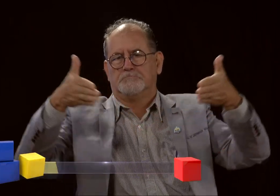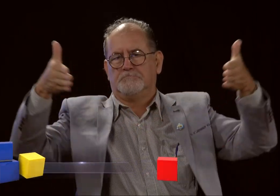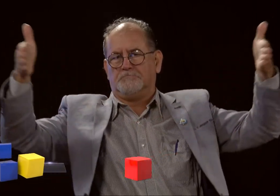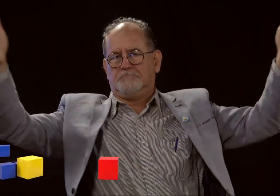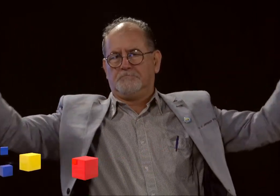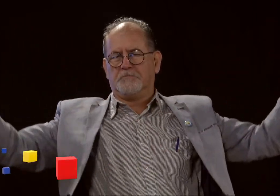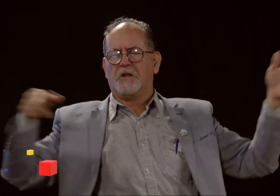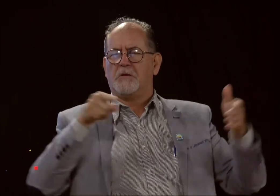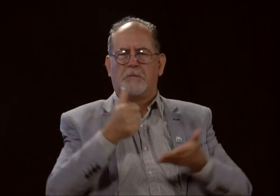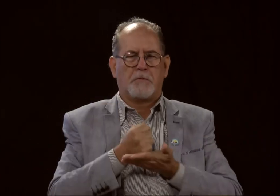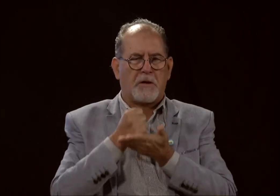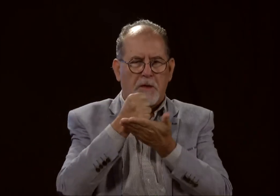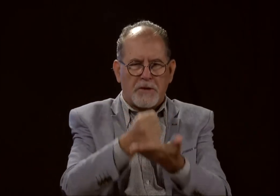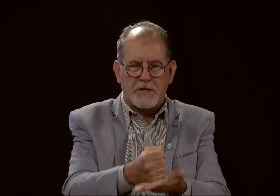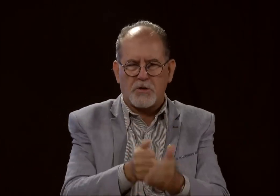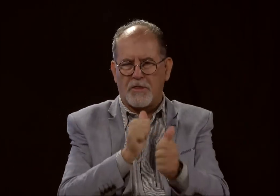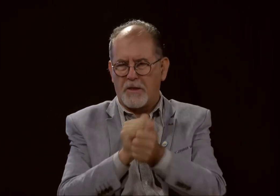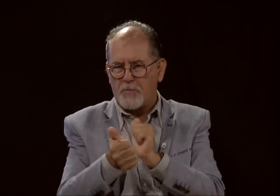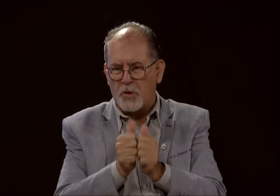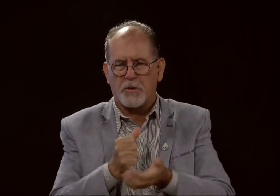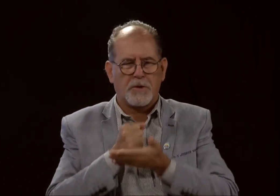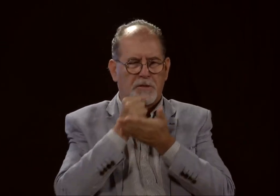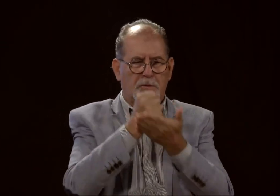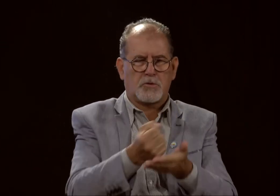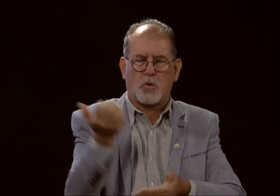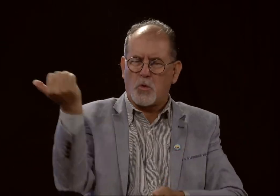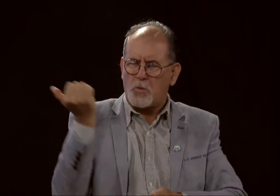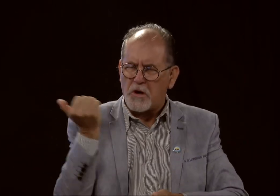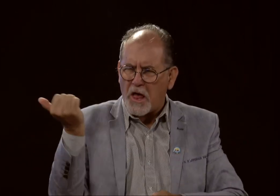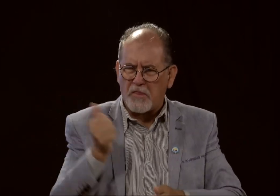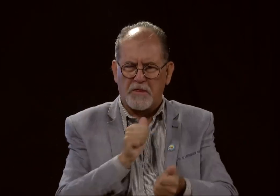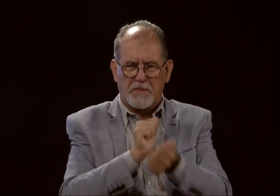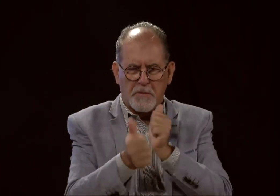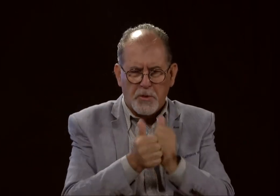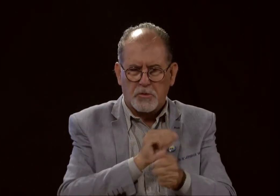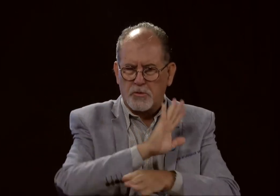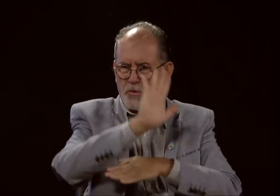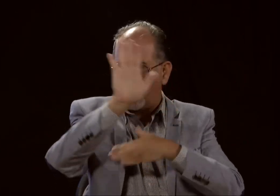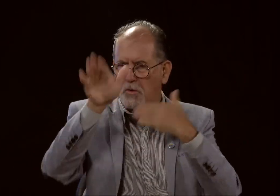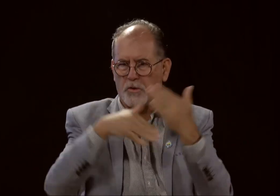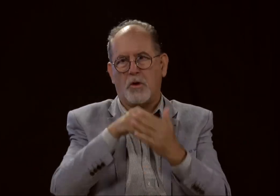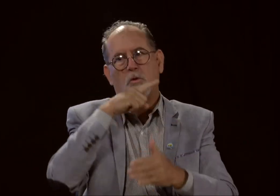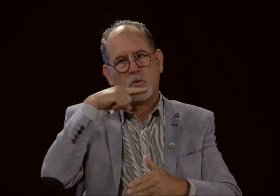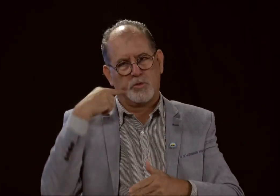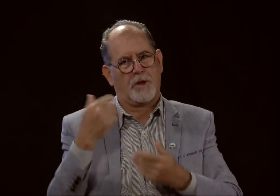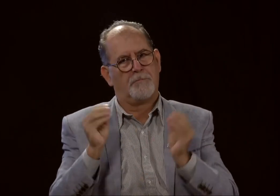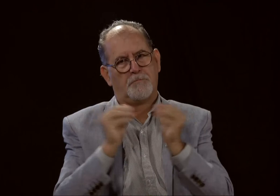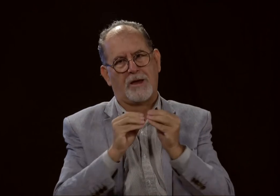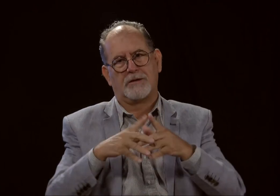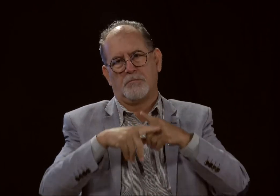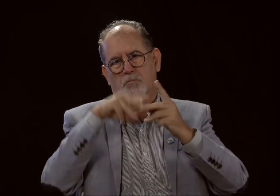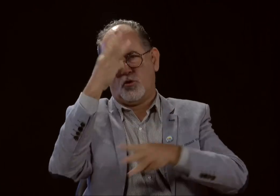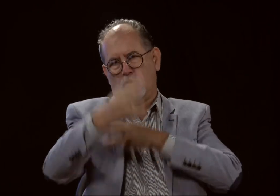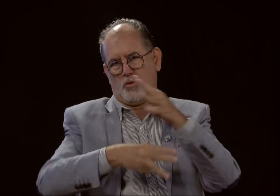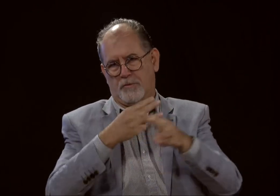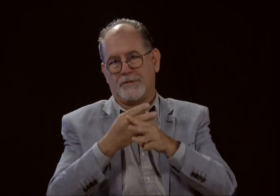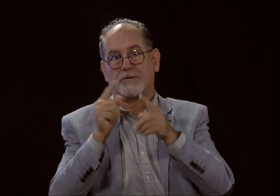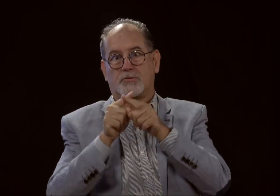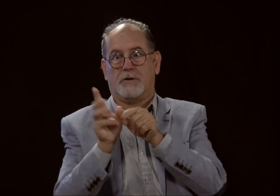leyes. Entonces, se ha abierto hacia el beneficio, hacia los deportistas.